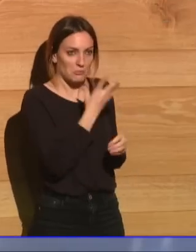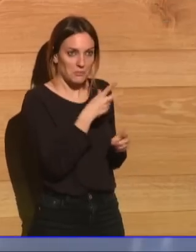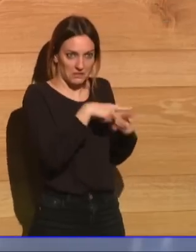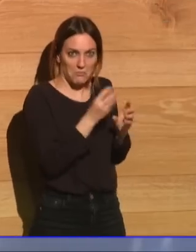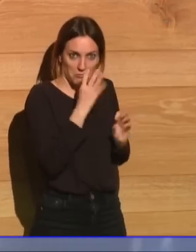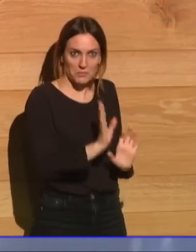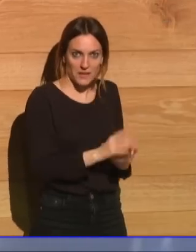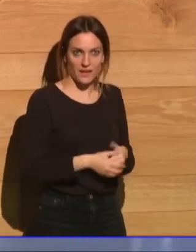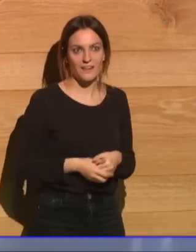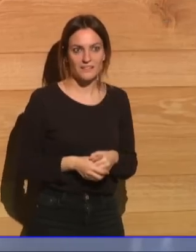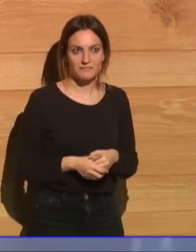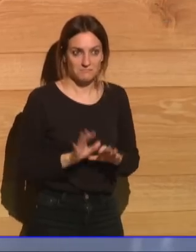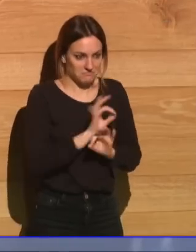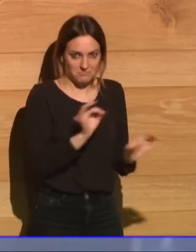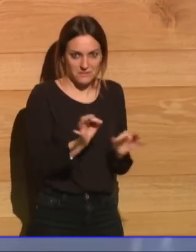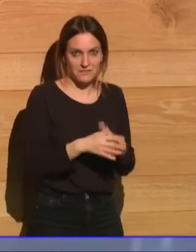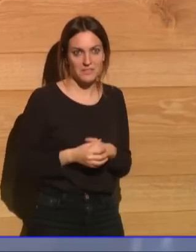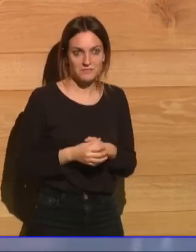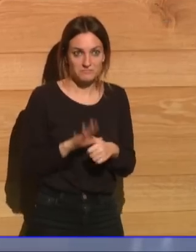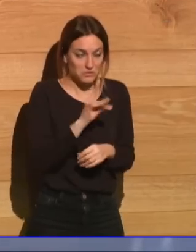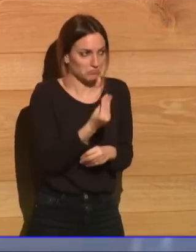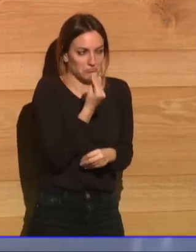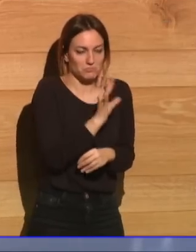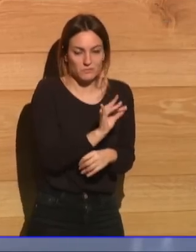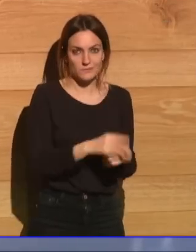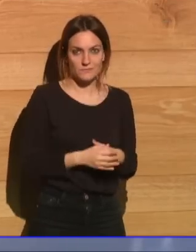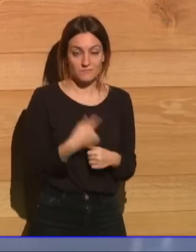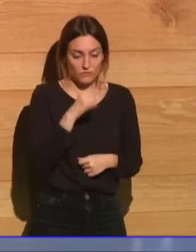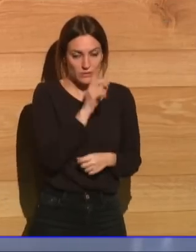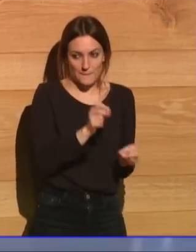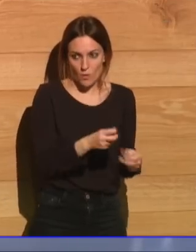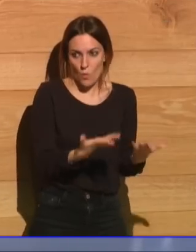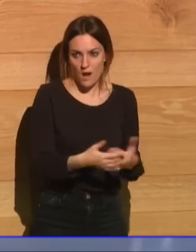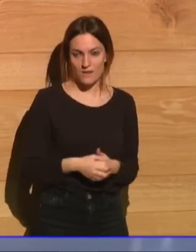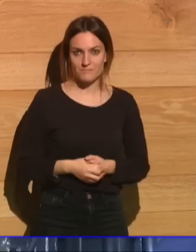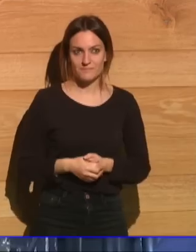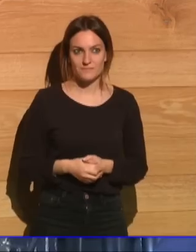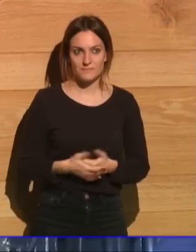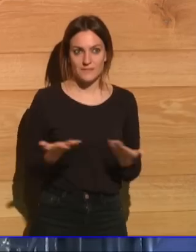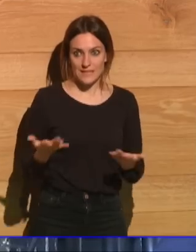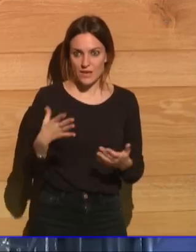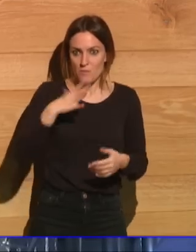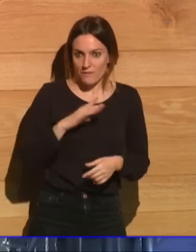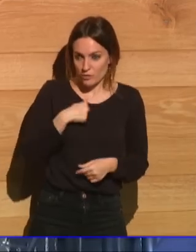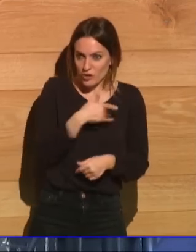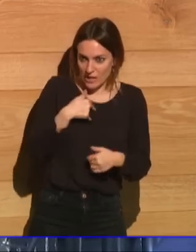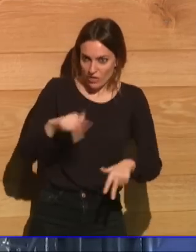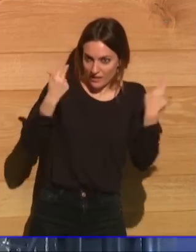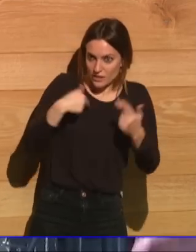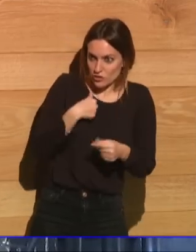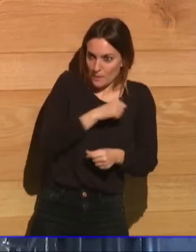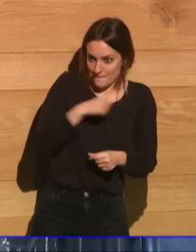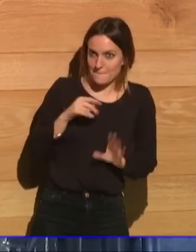lo ha arreglado. Muchísimo Objetivamente mejor. lo ha arreglado. Vamos. Muchísimo mejor. No sé qué es peor. Madre Vale, mía, sí. el ¿Ves merengue. cómo me tenéis que dejar ser yo? Sí, en vez de